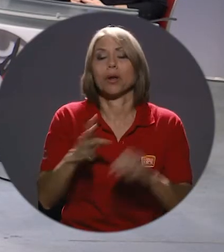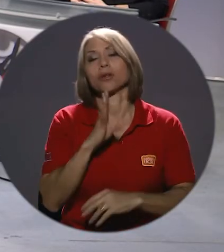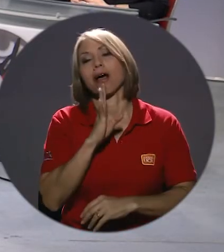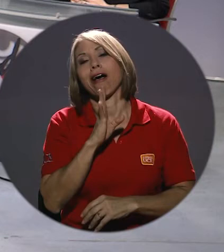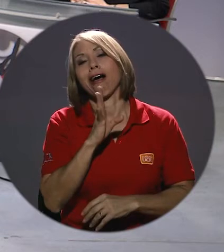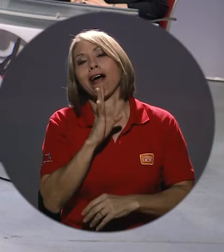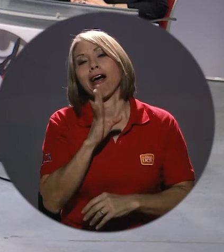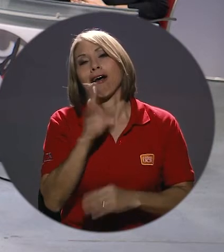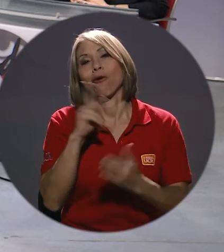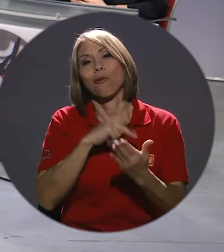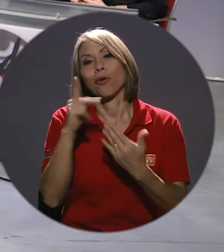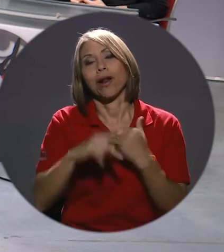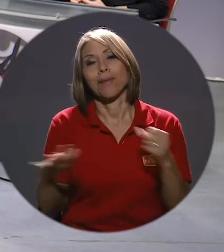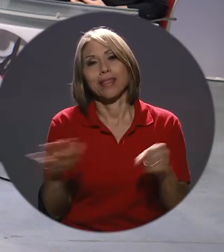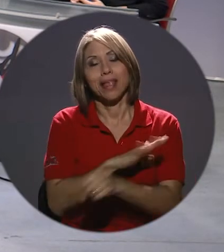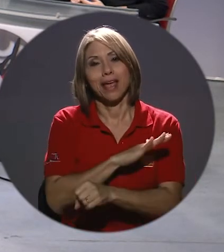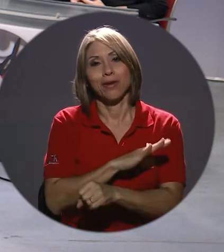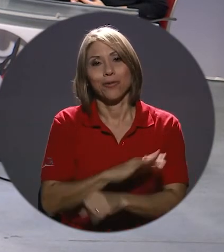un programa entero.